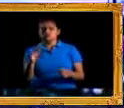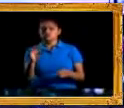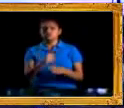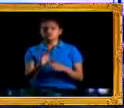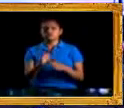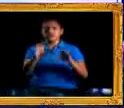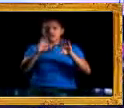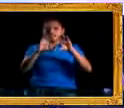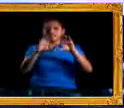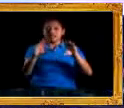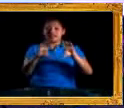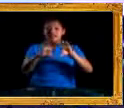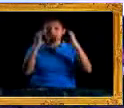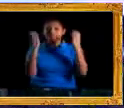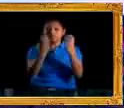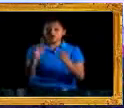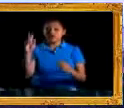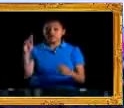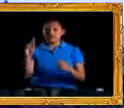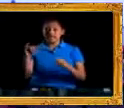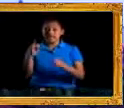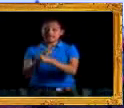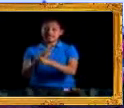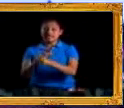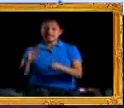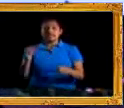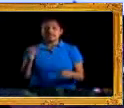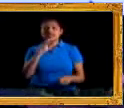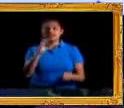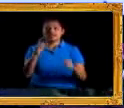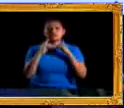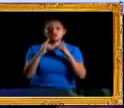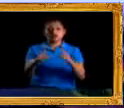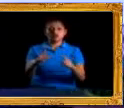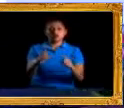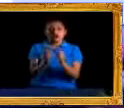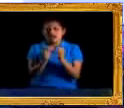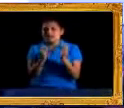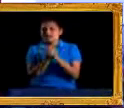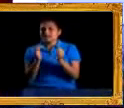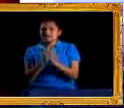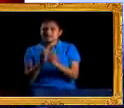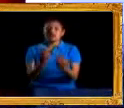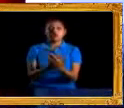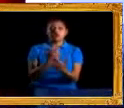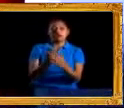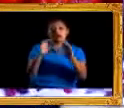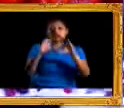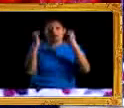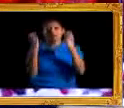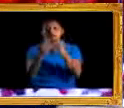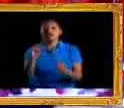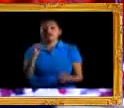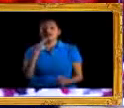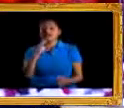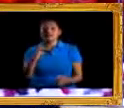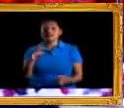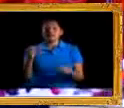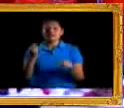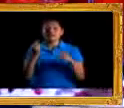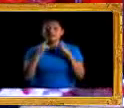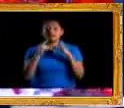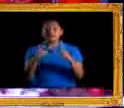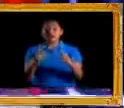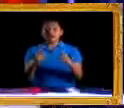la iglesia. ¿Qué es lo que nos va a anunciar, hermano, la crisis financiera al mundo? ¿Y qué es lo que le va a